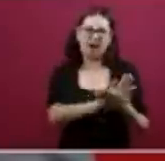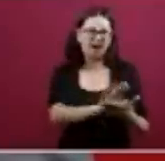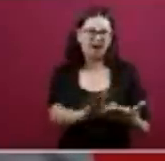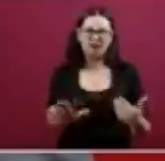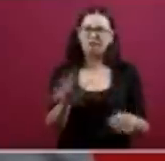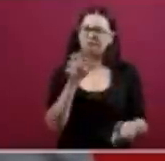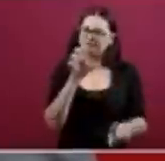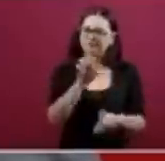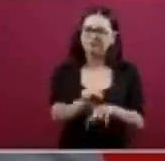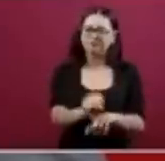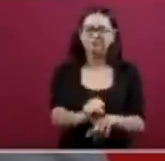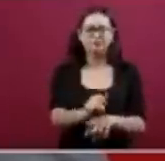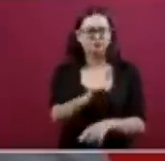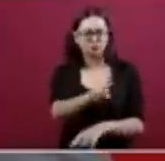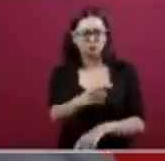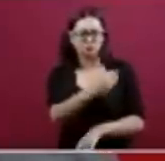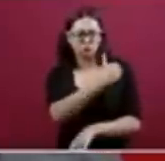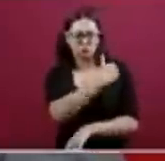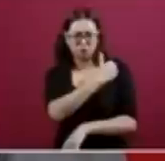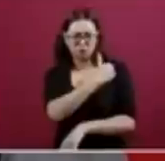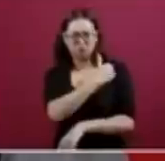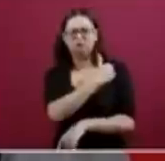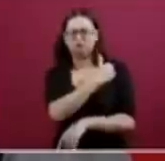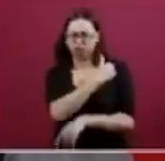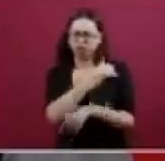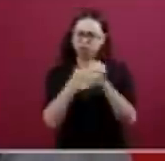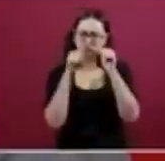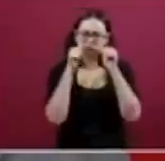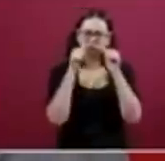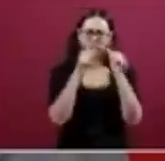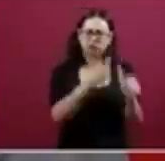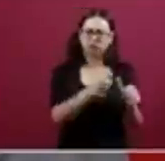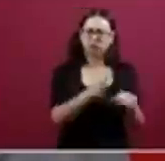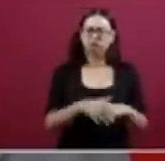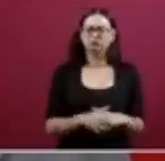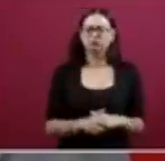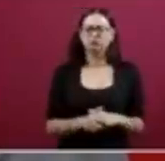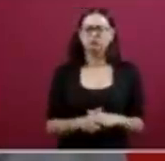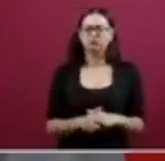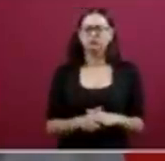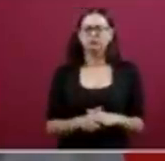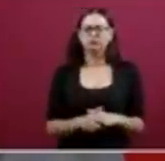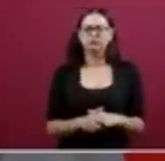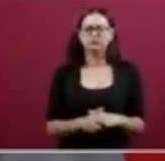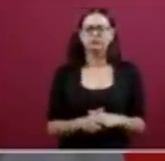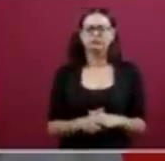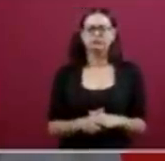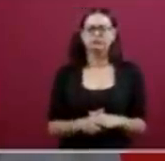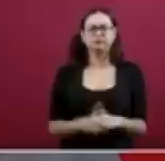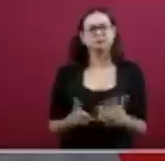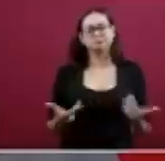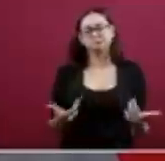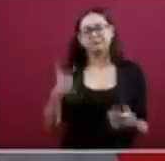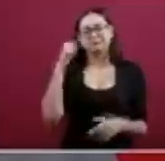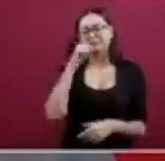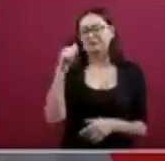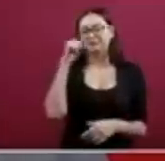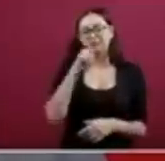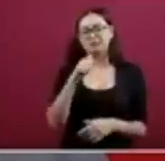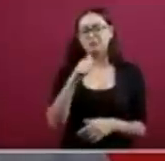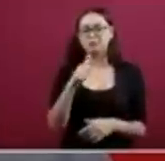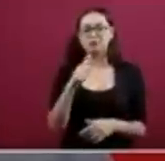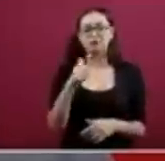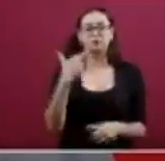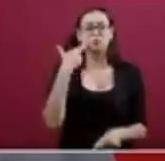tú estás planteando. Desde luego, siempre actuando con responsabilidad y con